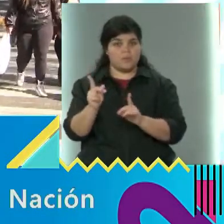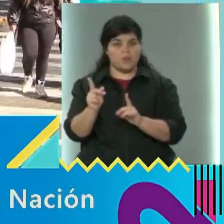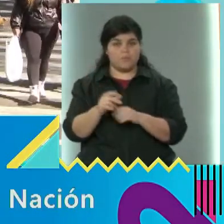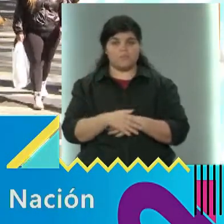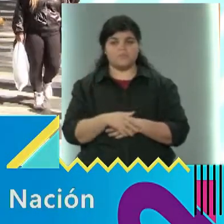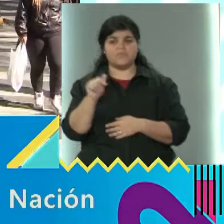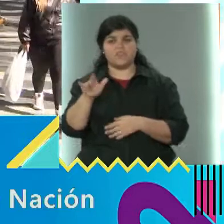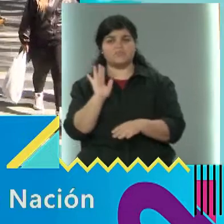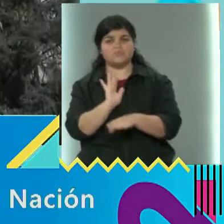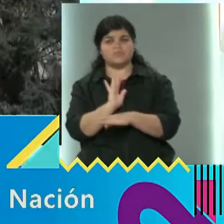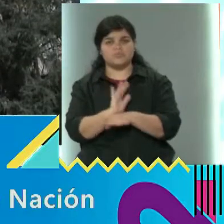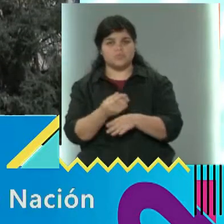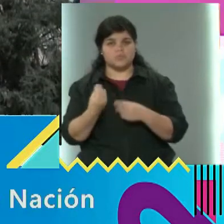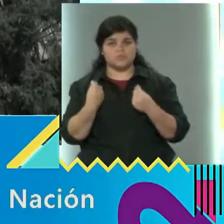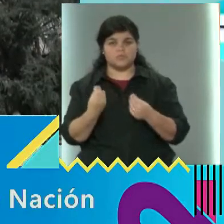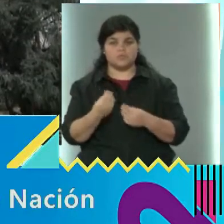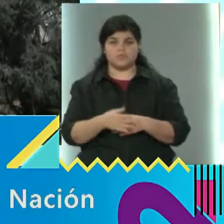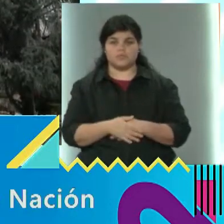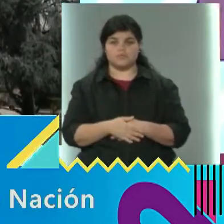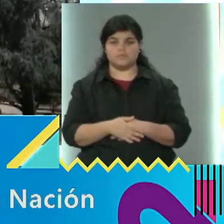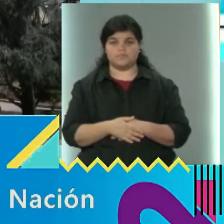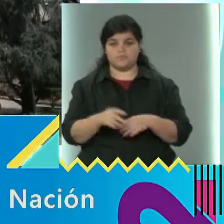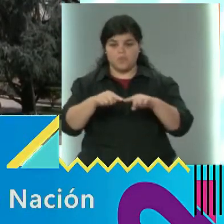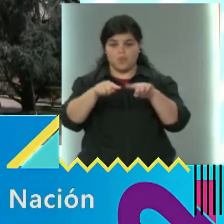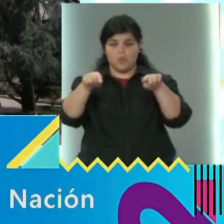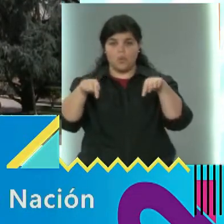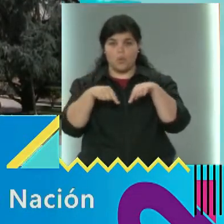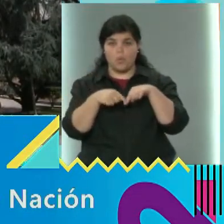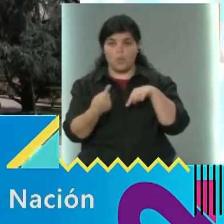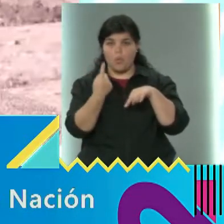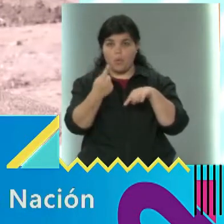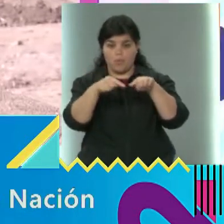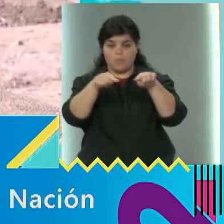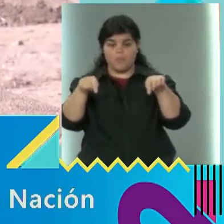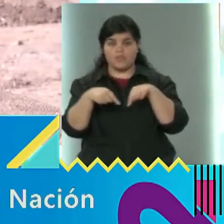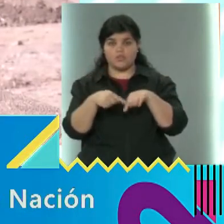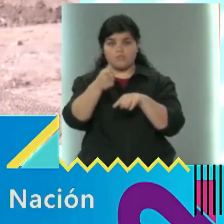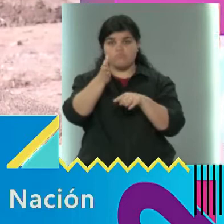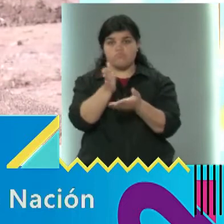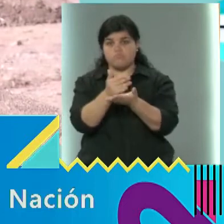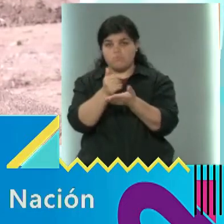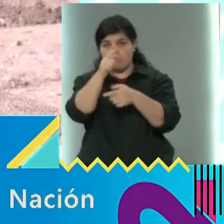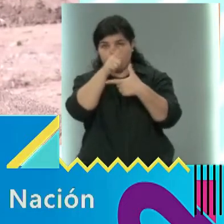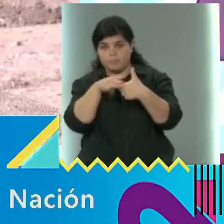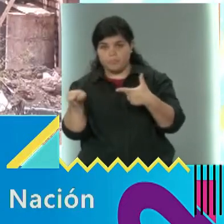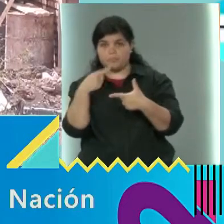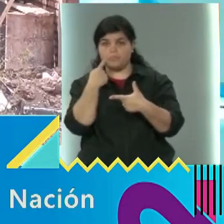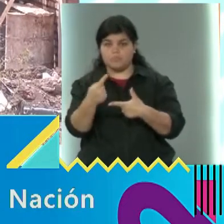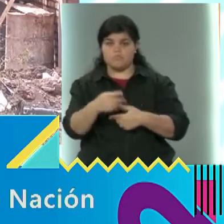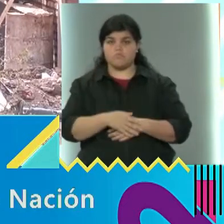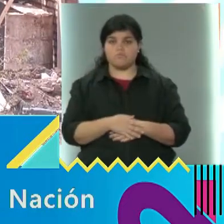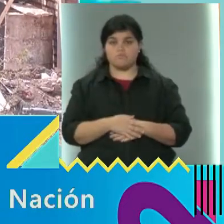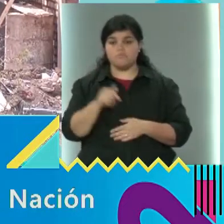Aproximadamente representa un metro cuadrado del costo de un metro cuadrado dividido 1000. actualmente está